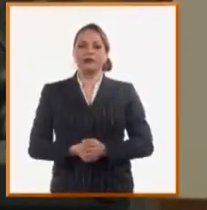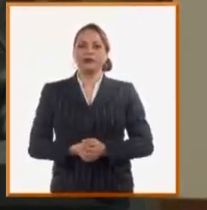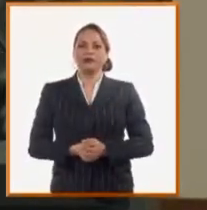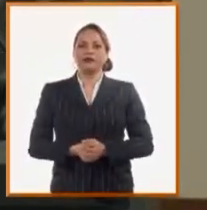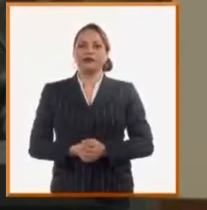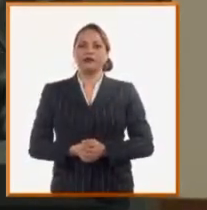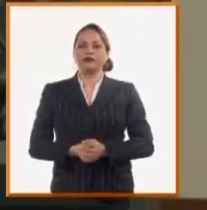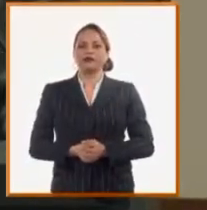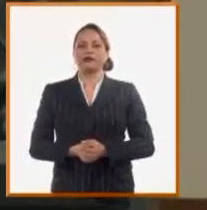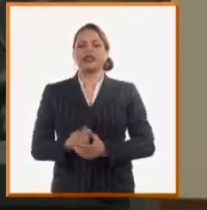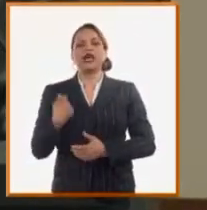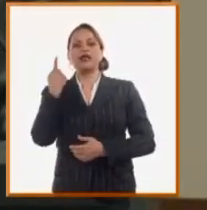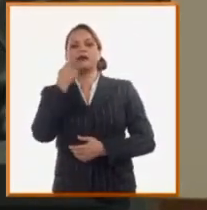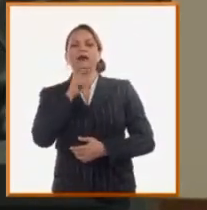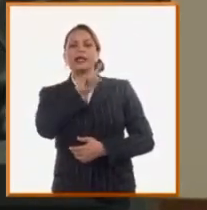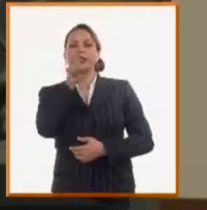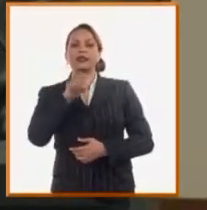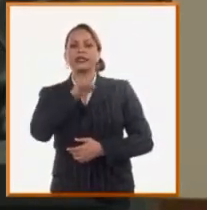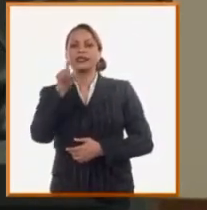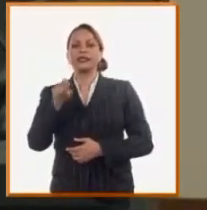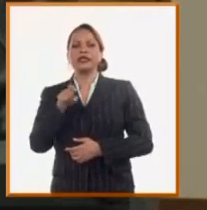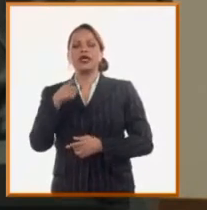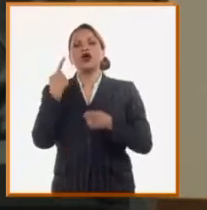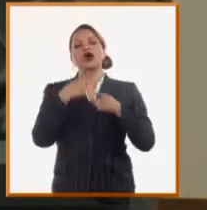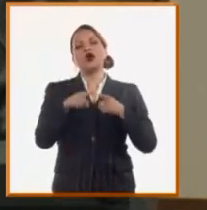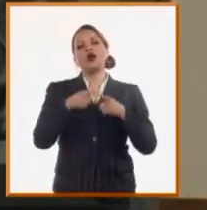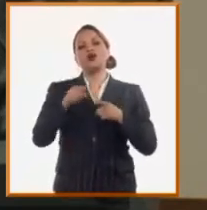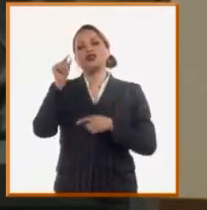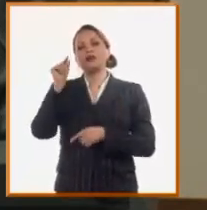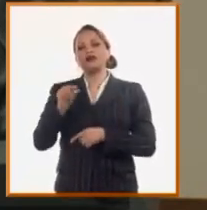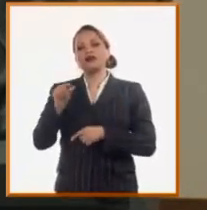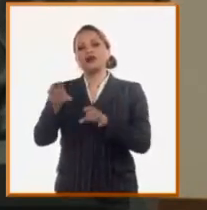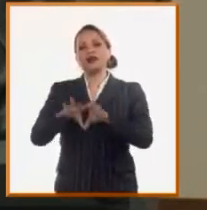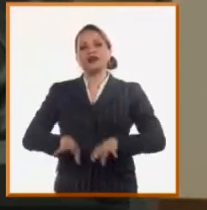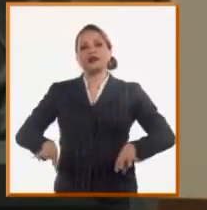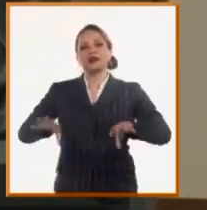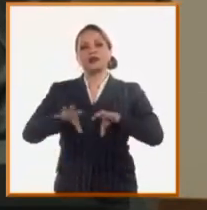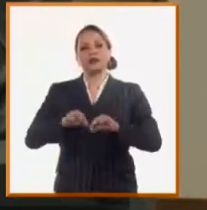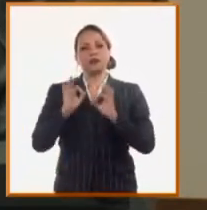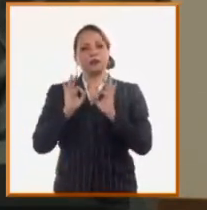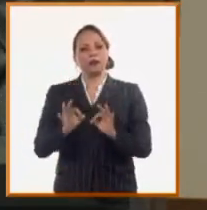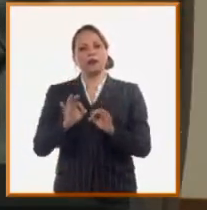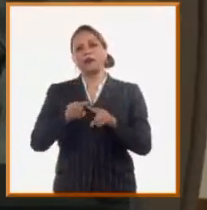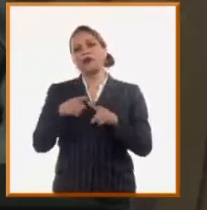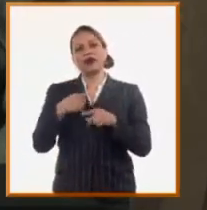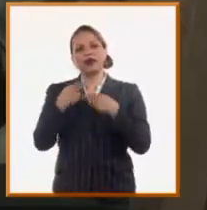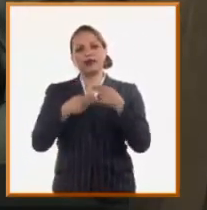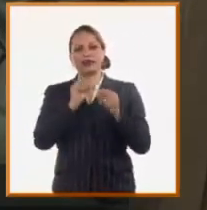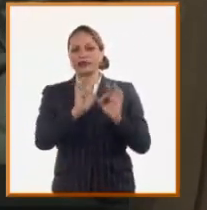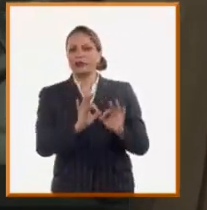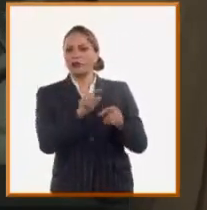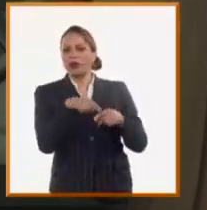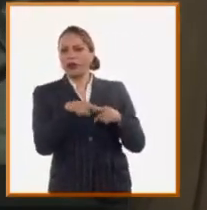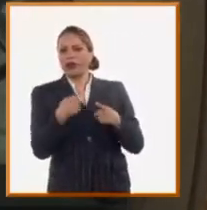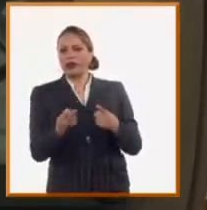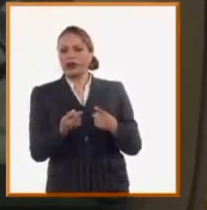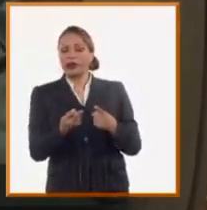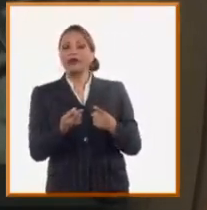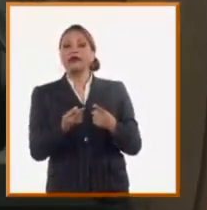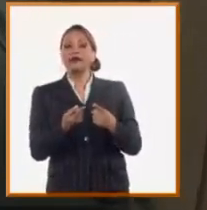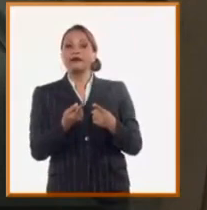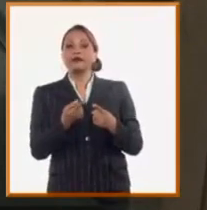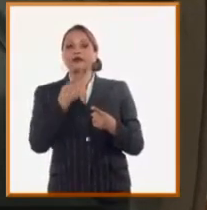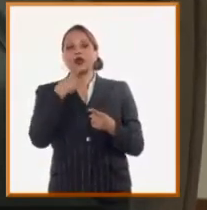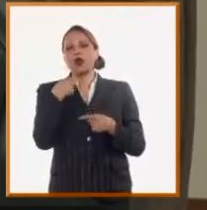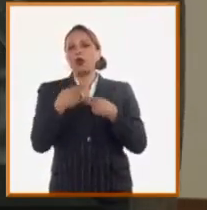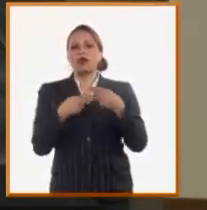Ahora vamos a preguntarnos entonces, los otros que están en esas mismas estructuras, en esas mismas actividades, ¿por qué no lo hacen? ¿Y cómo hacemos para